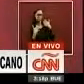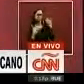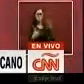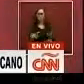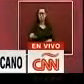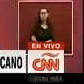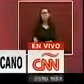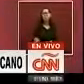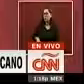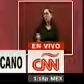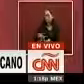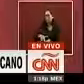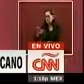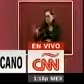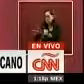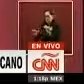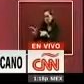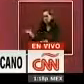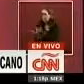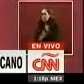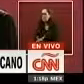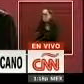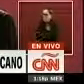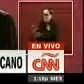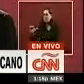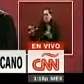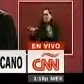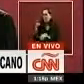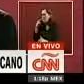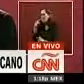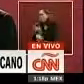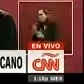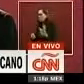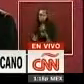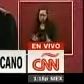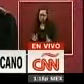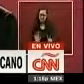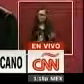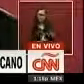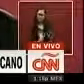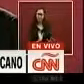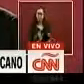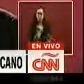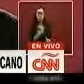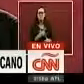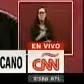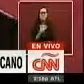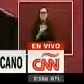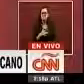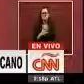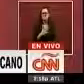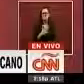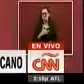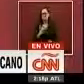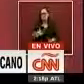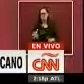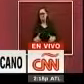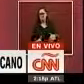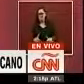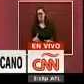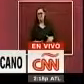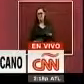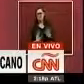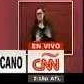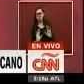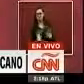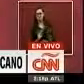1.847.000 barriles diarios. Eso es lo que querría producir. Y dice además el gobierno mexicano que podría llegar a producir 2,4 millones